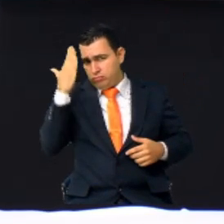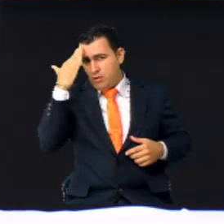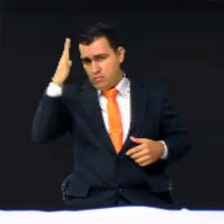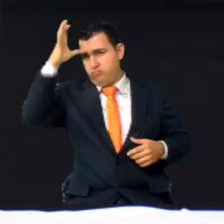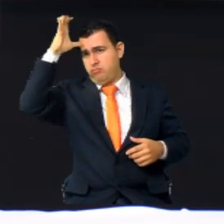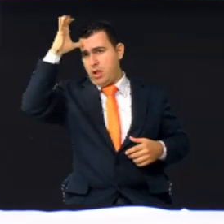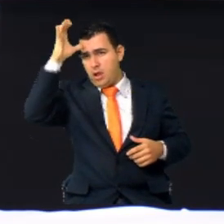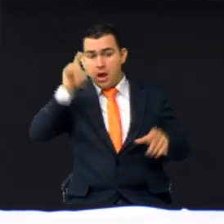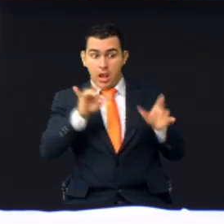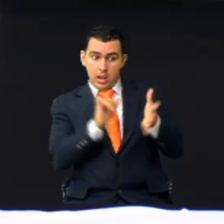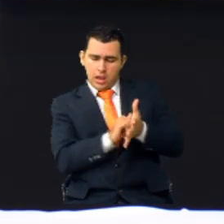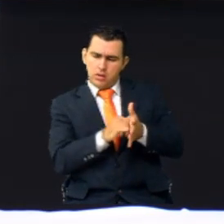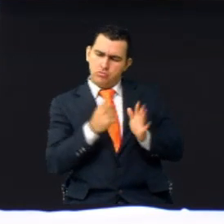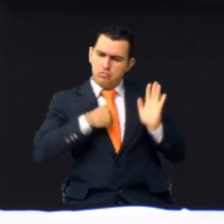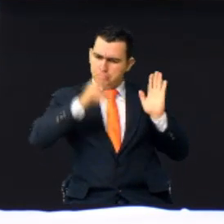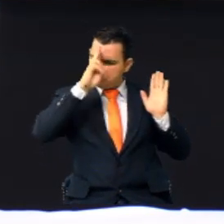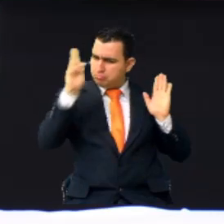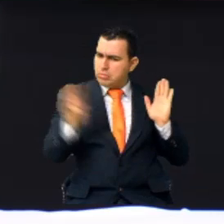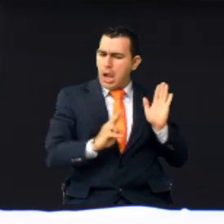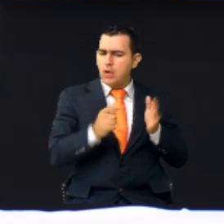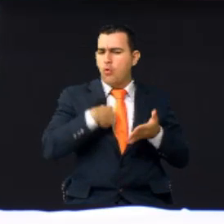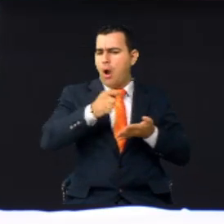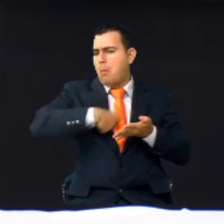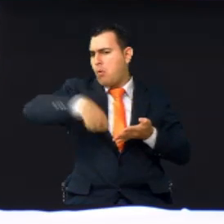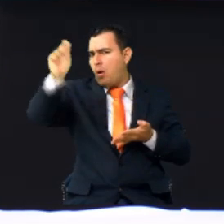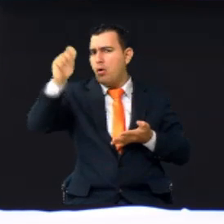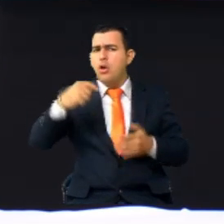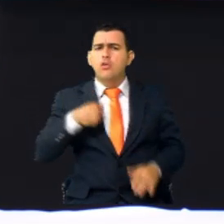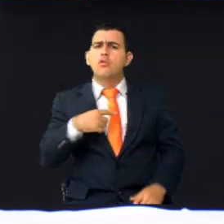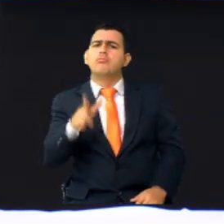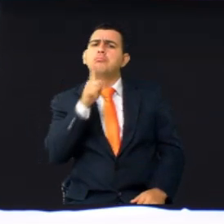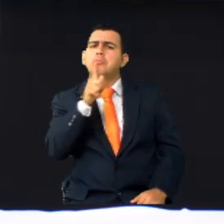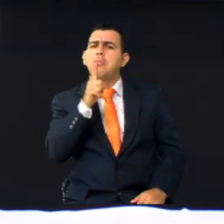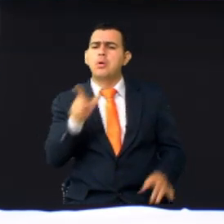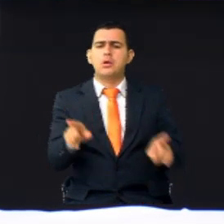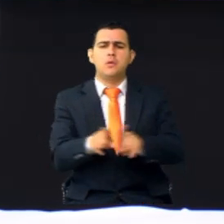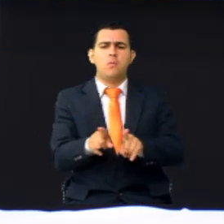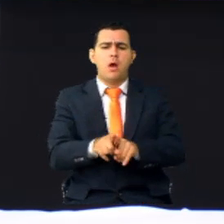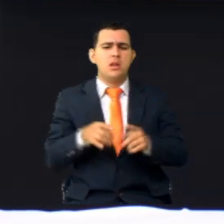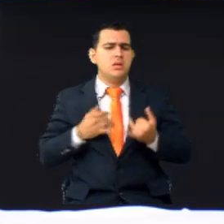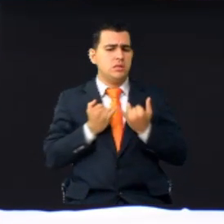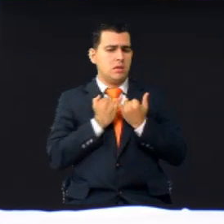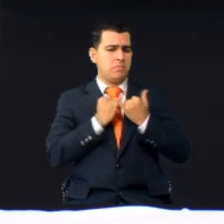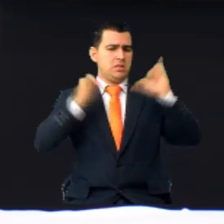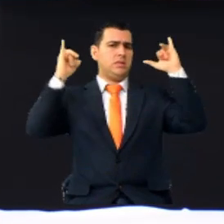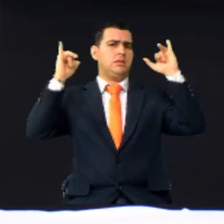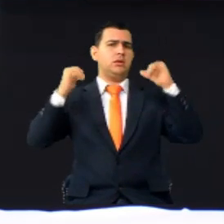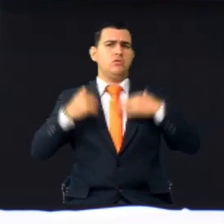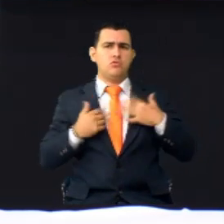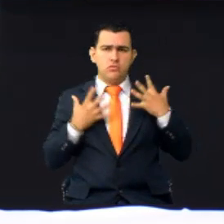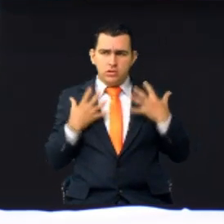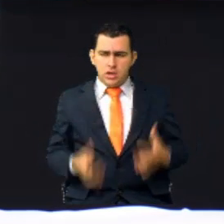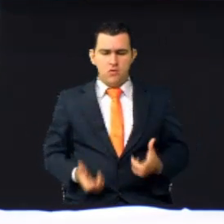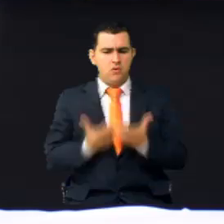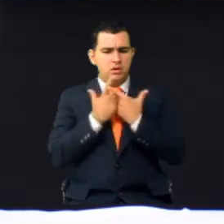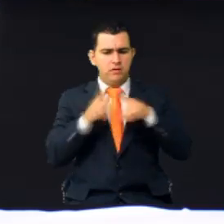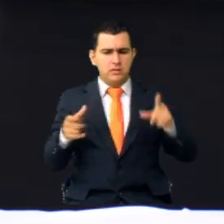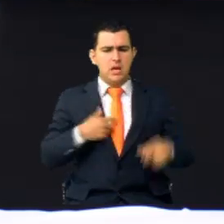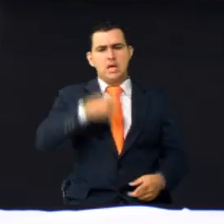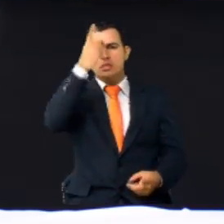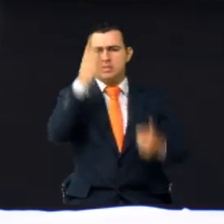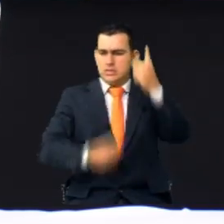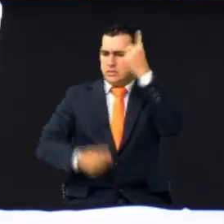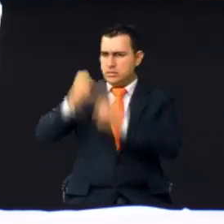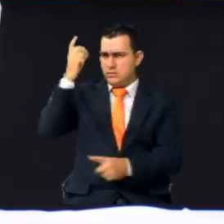hacen atribución en ese caso. Y Jonathan Vázquez es un candidato independiente también, que tiene la libertad para poder tomar decisiones, y eso